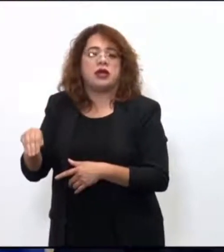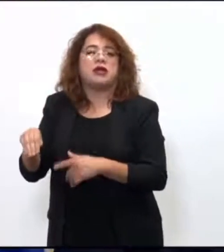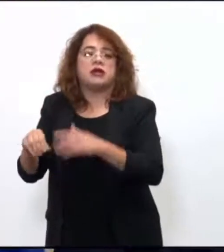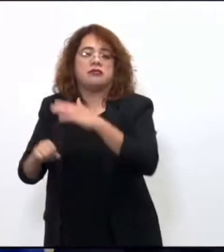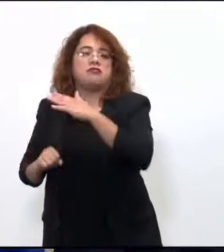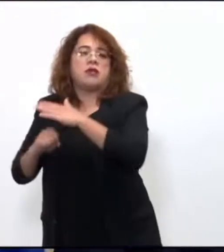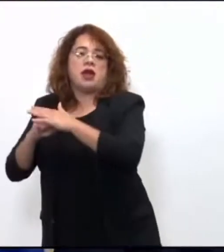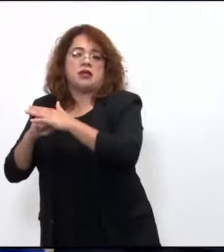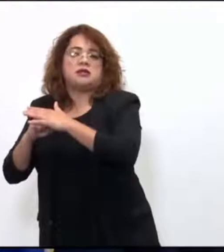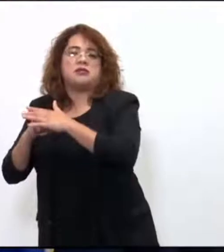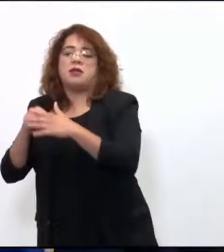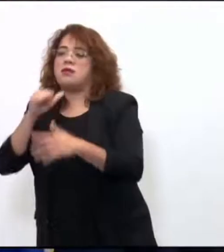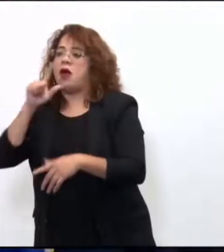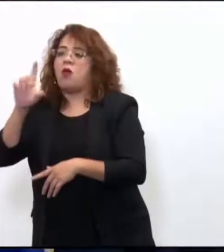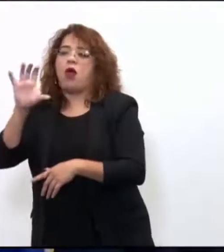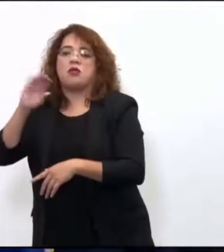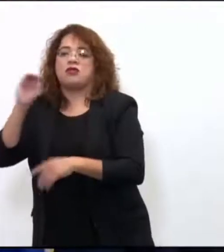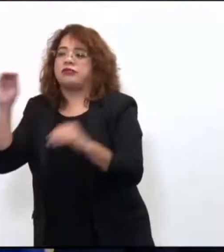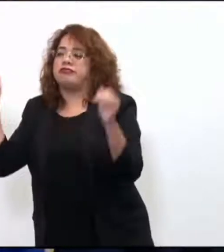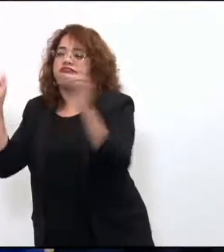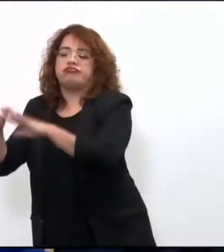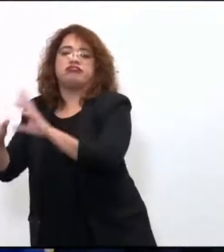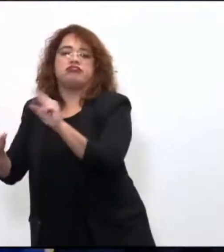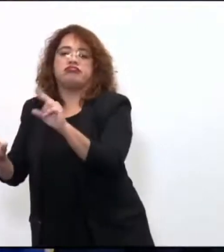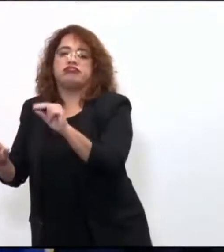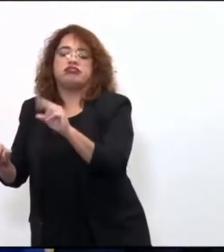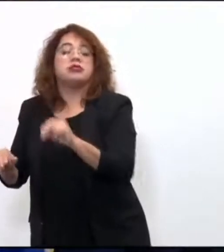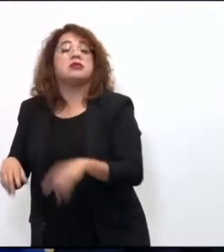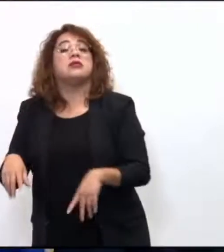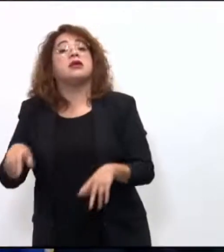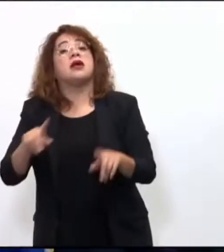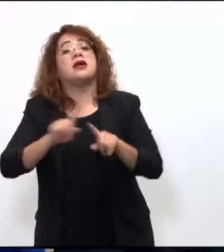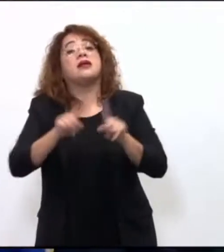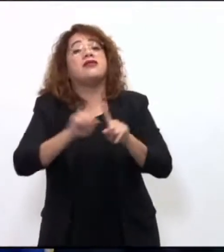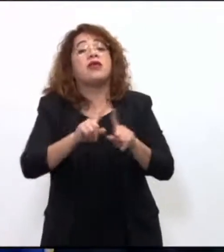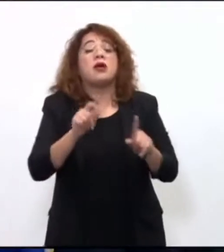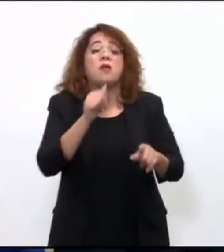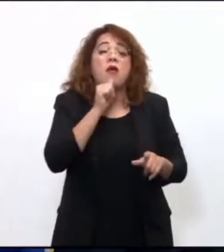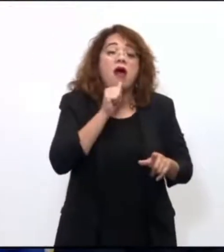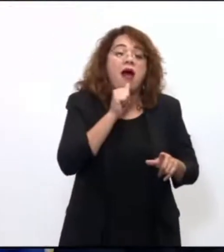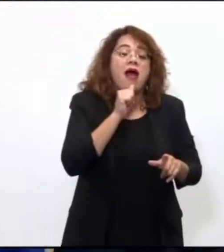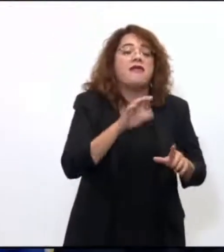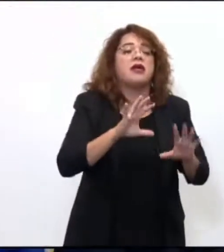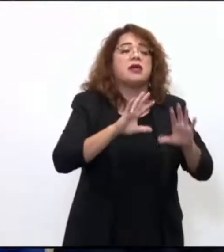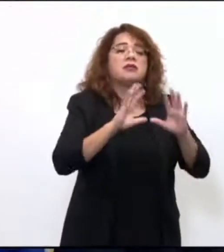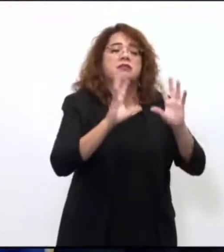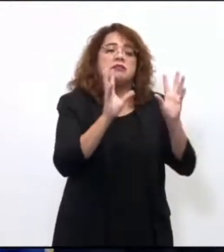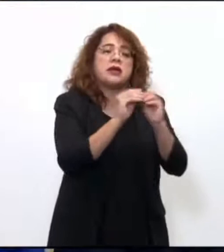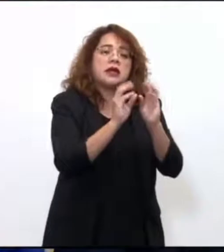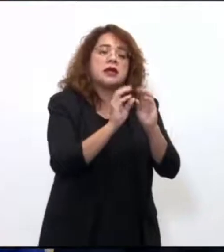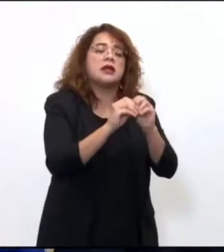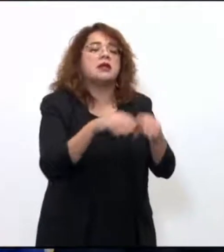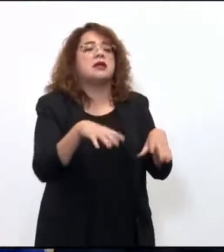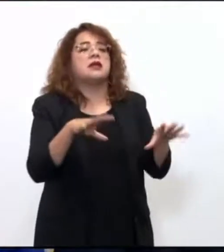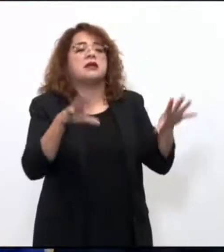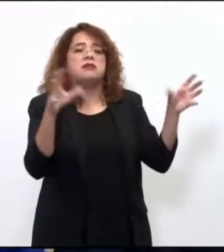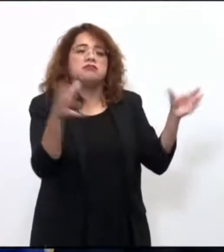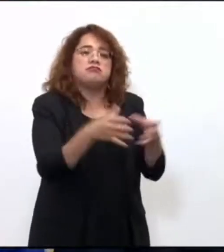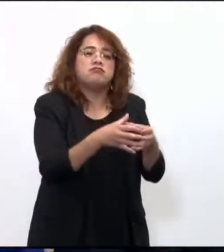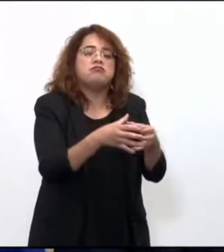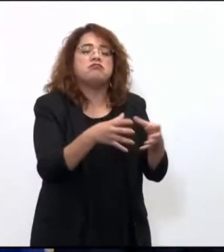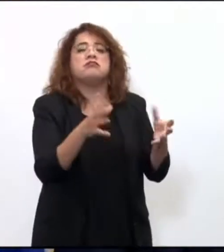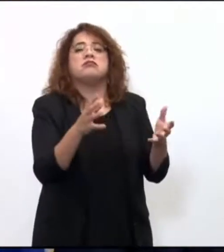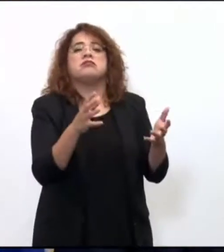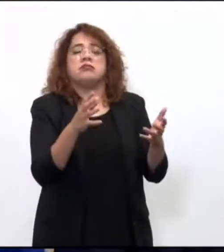ocupación máxima. Los lugares y eventos privados como reuniones, recepciones y